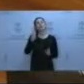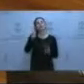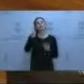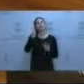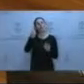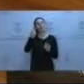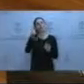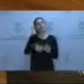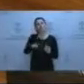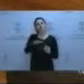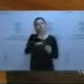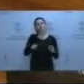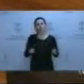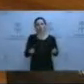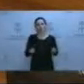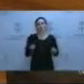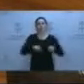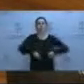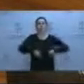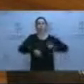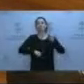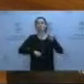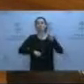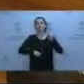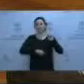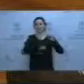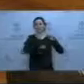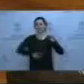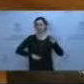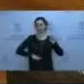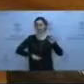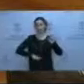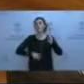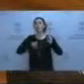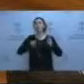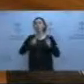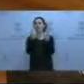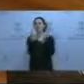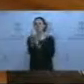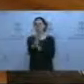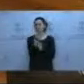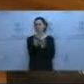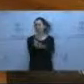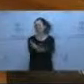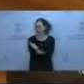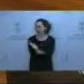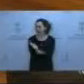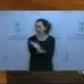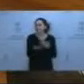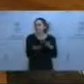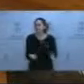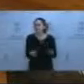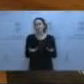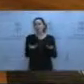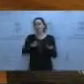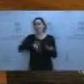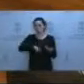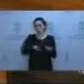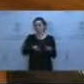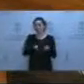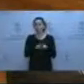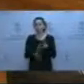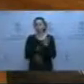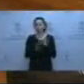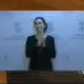aula se cierra funcionalmente, pero no orgánicamente. ¿Qué significa eso? Que no vamos a promulgar un